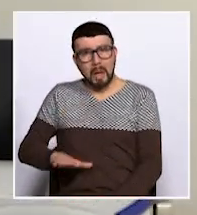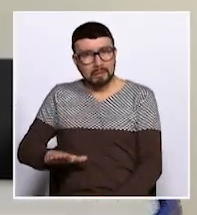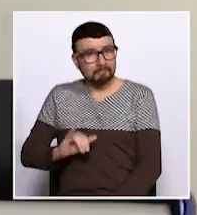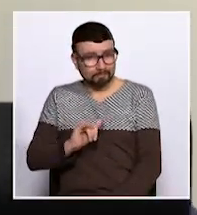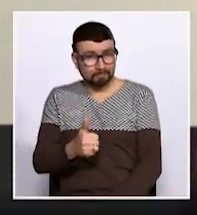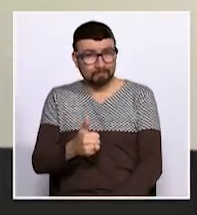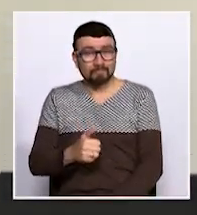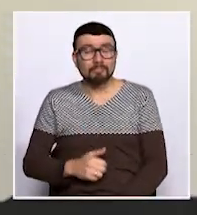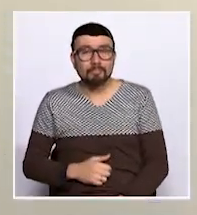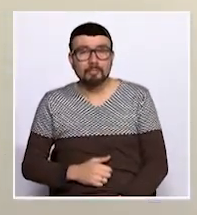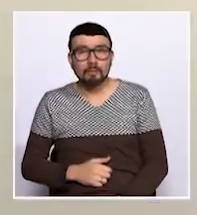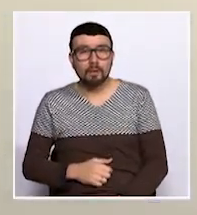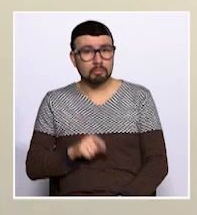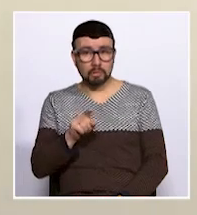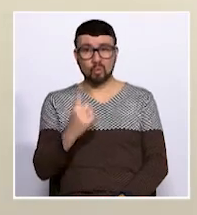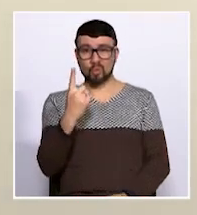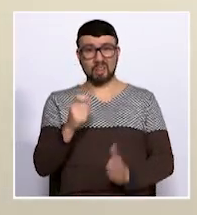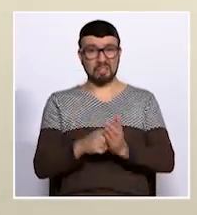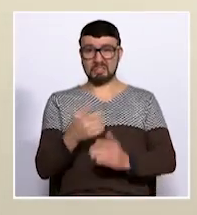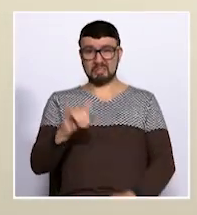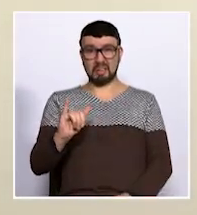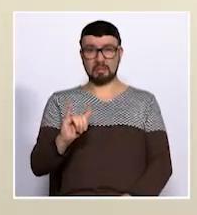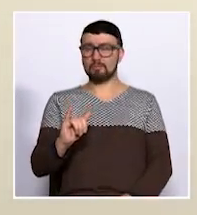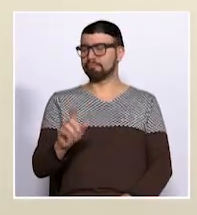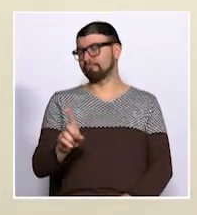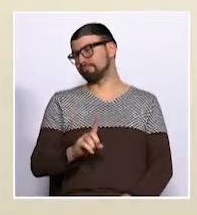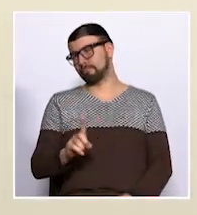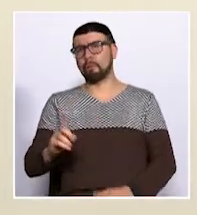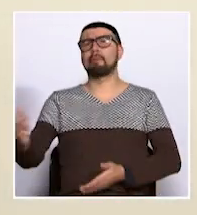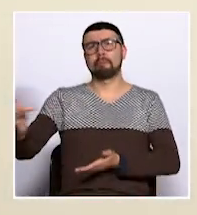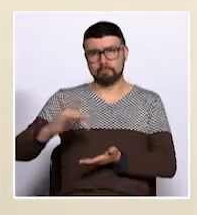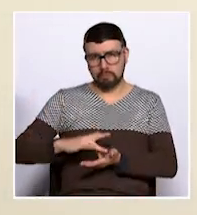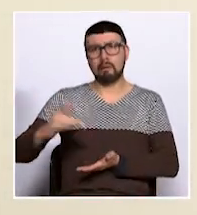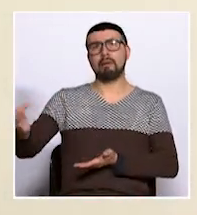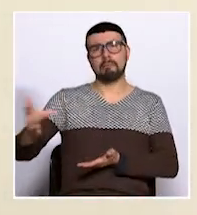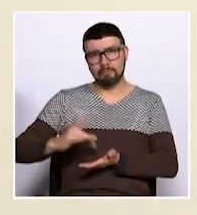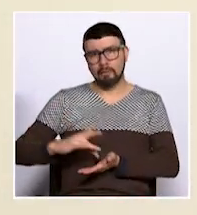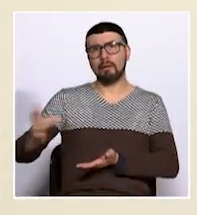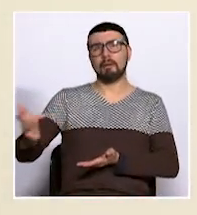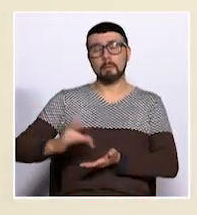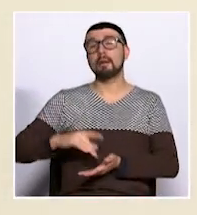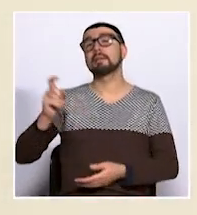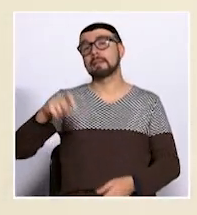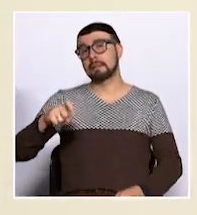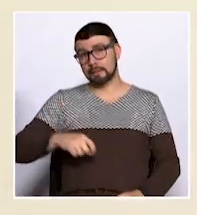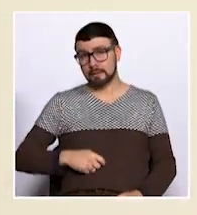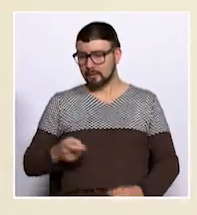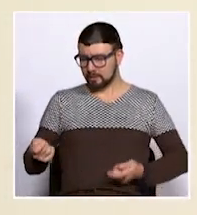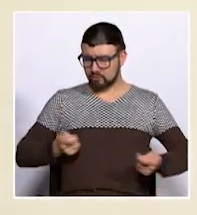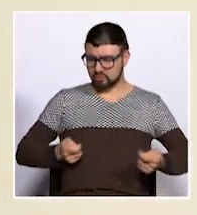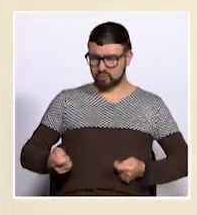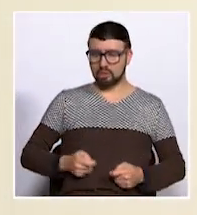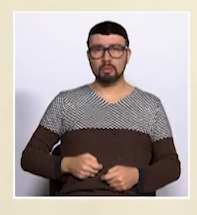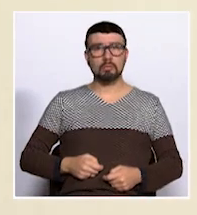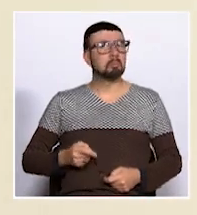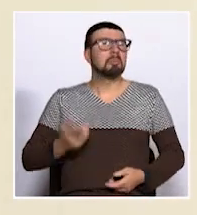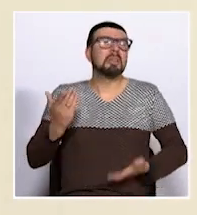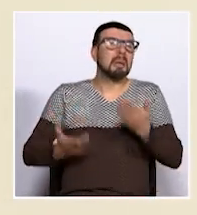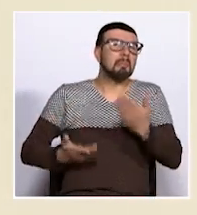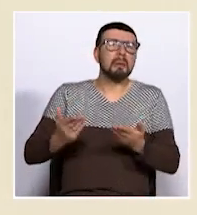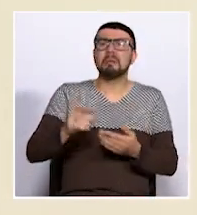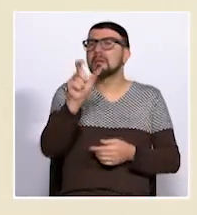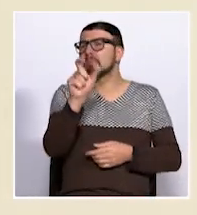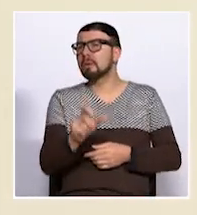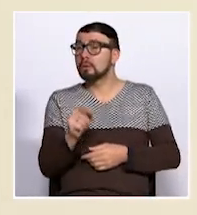que nada es con una sesión, no nos sirve una sola sesión, son varias sesiones. ¿En qué varía entre paciente y paciente